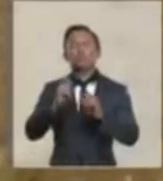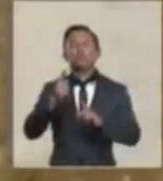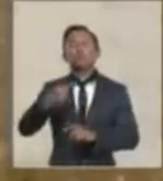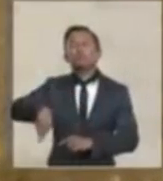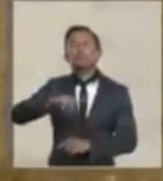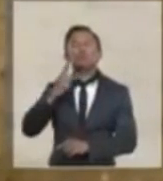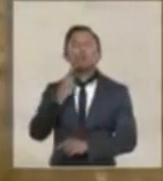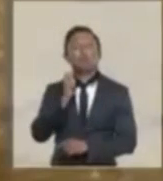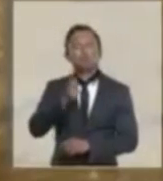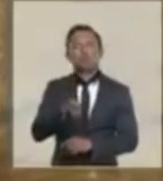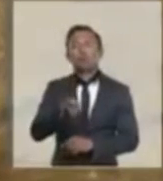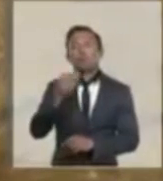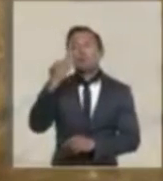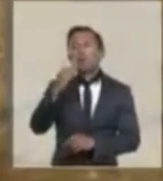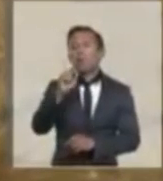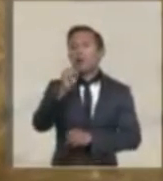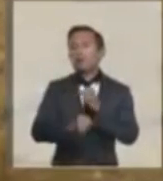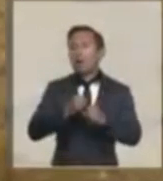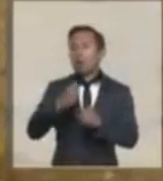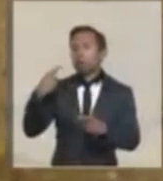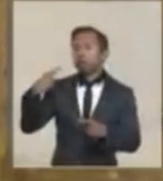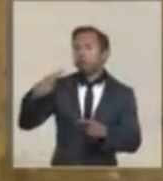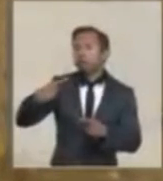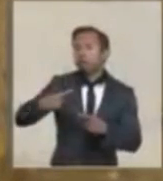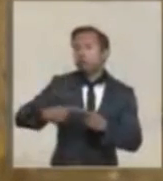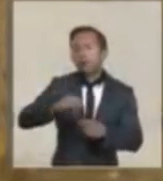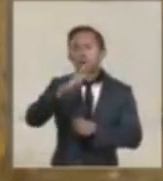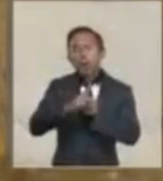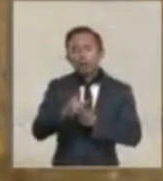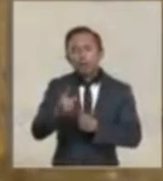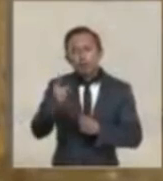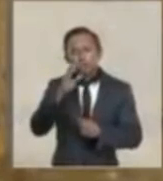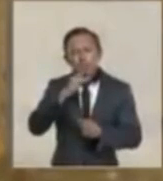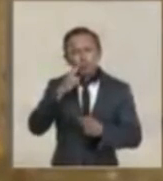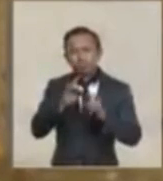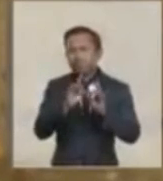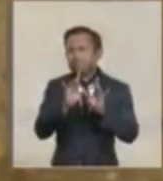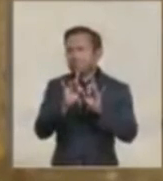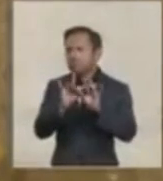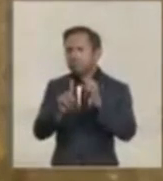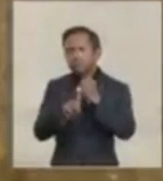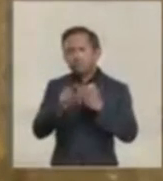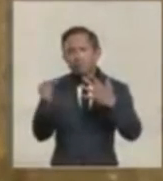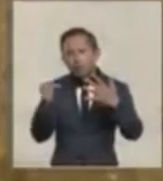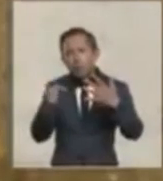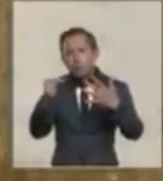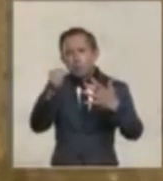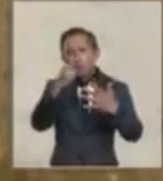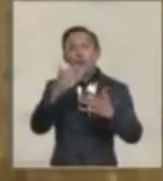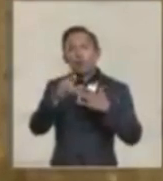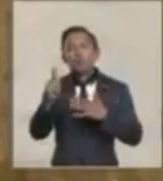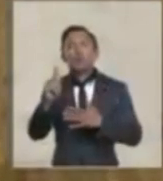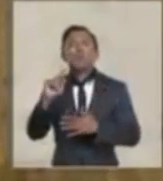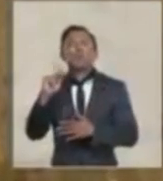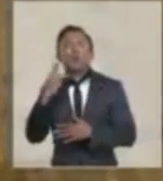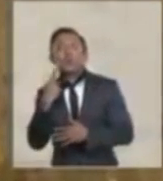los últimos 20 años al país le ha pasado de todo. Y en algún momento u otro, todos los políticos han aportado su voz